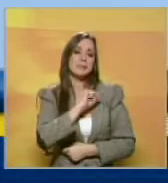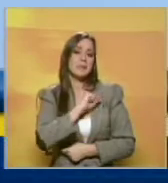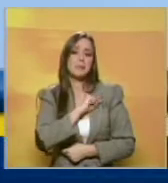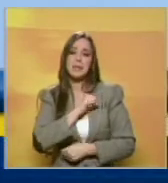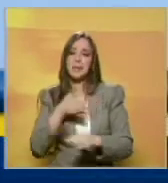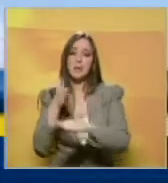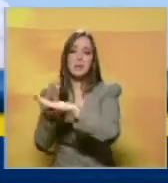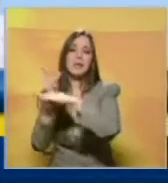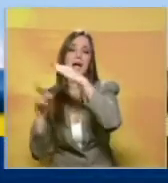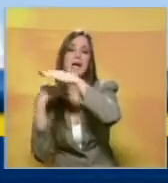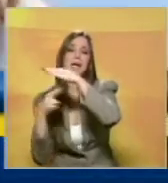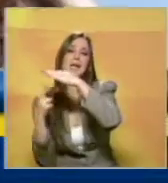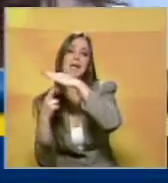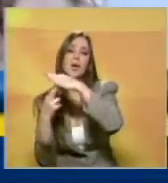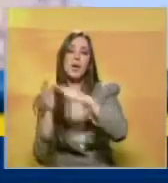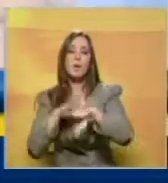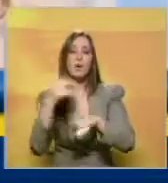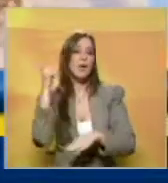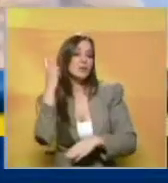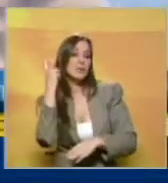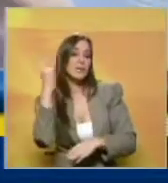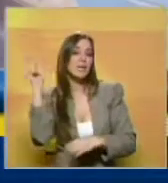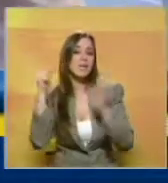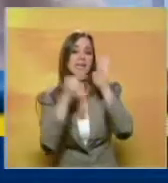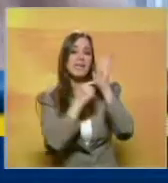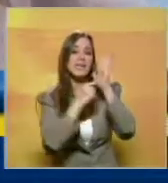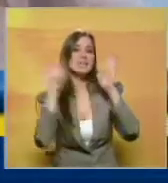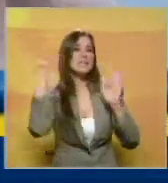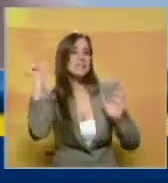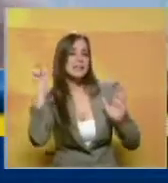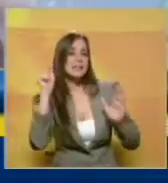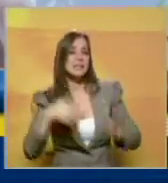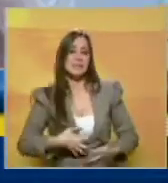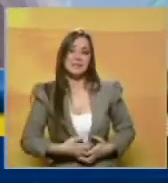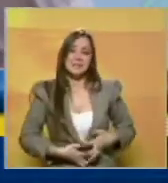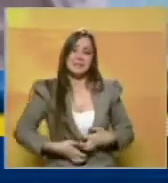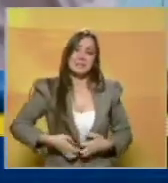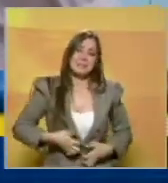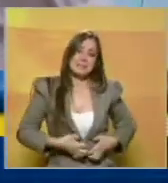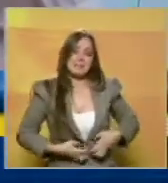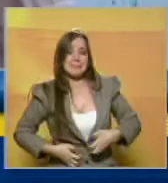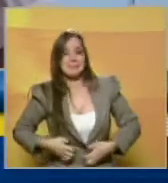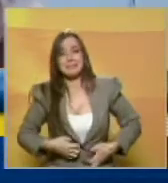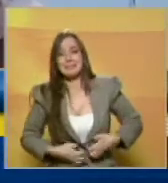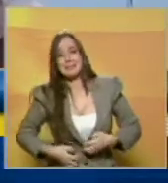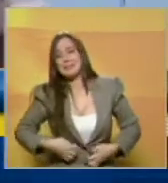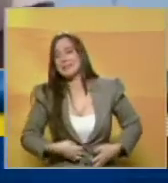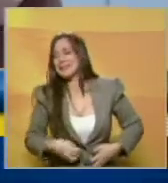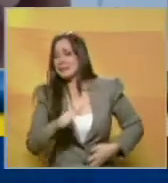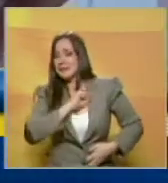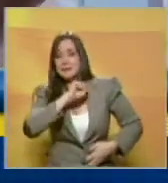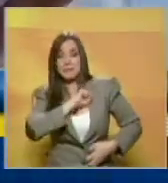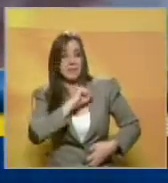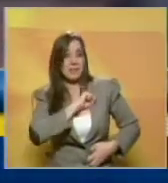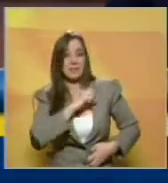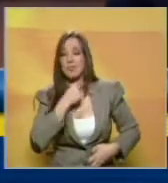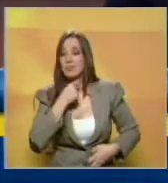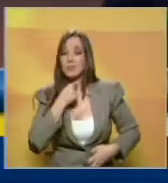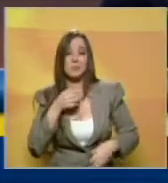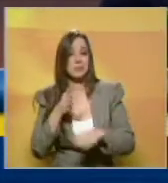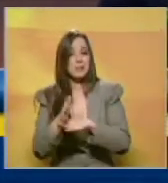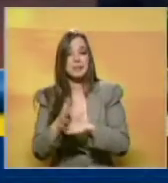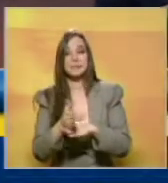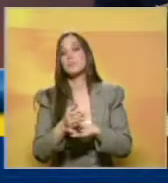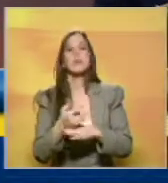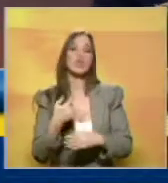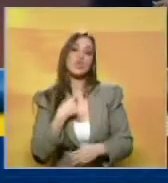Es que suena el timbre y siento como el estómago se me retuerce de terror. Yo no me